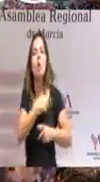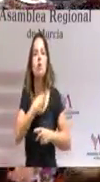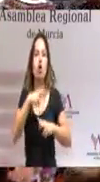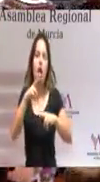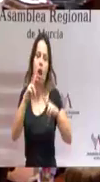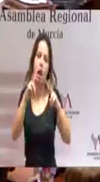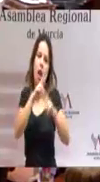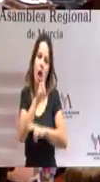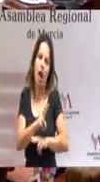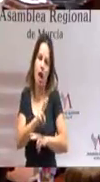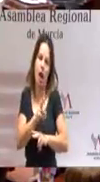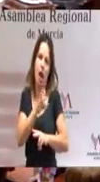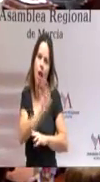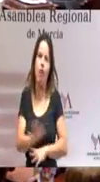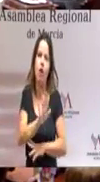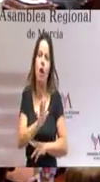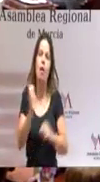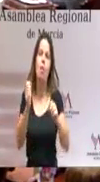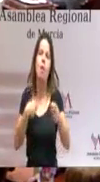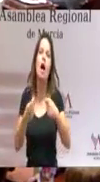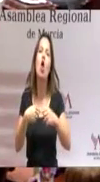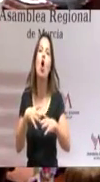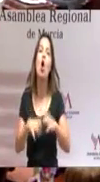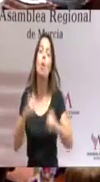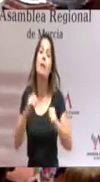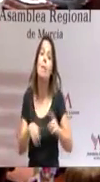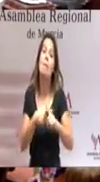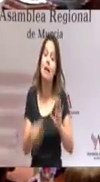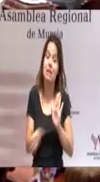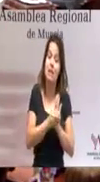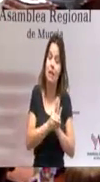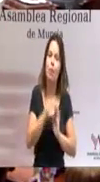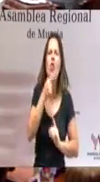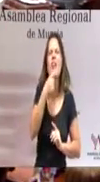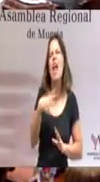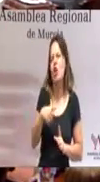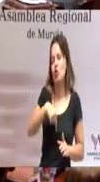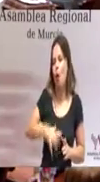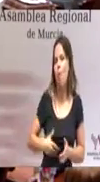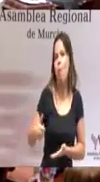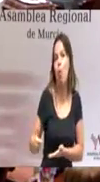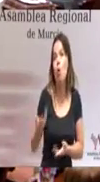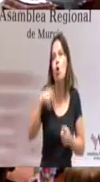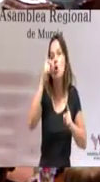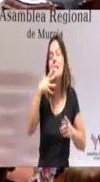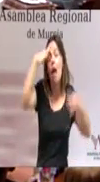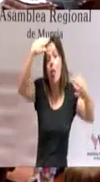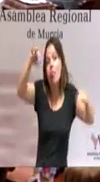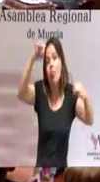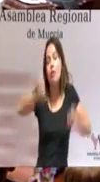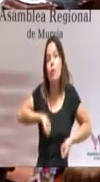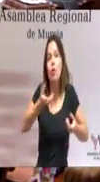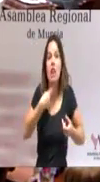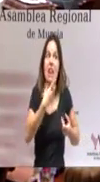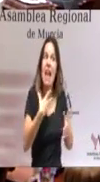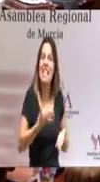Mercado de la Competencia y, además, incluyen, usted ha dicho, nos hemos llevado. Yo no sé si es que le ha traicionado al subconsciente, nadie ha hablado